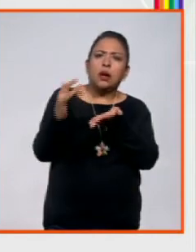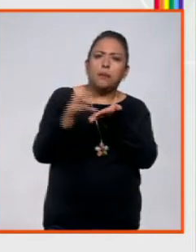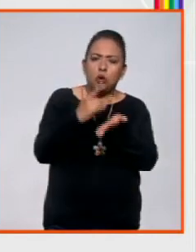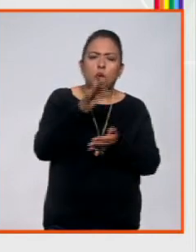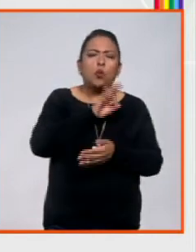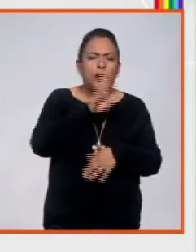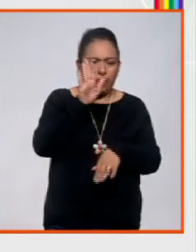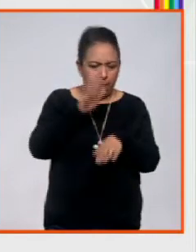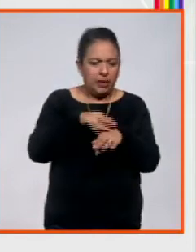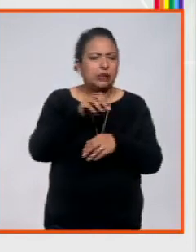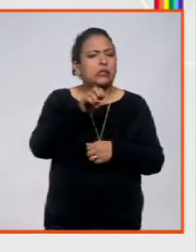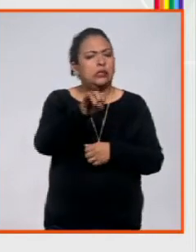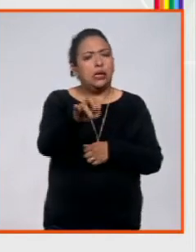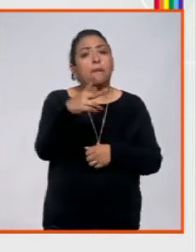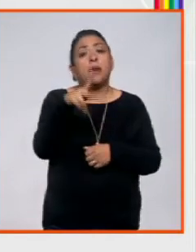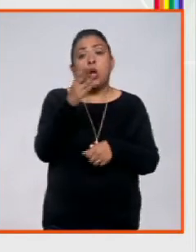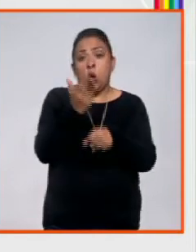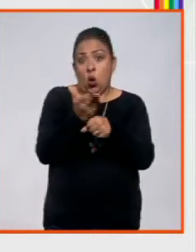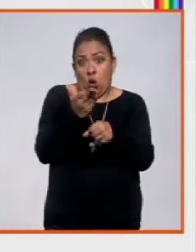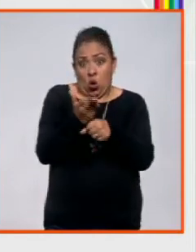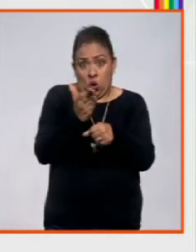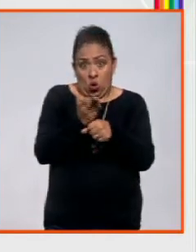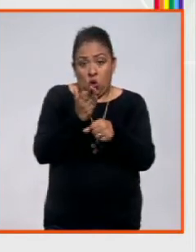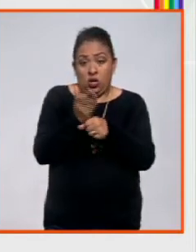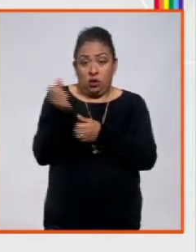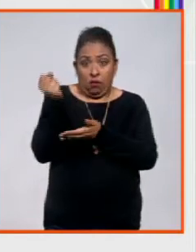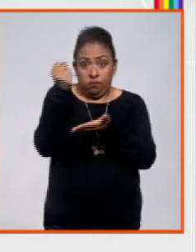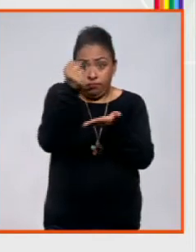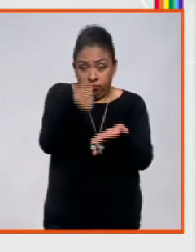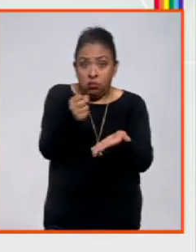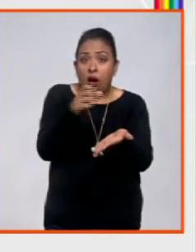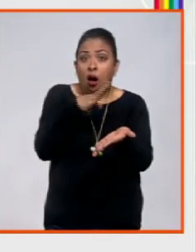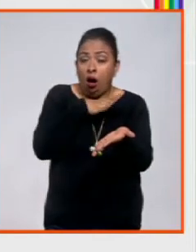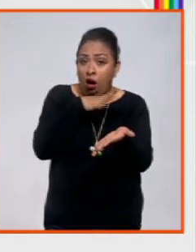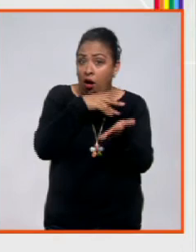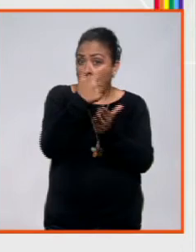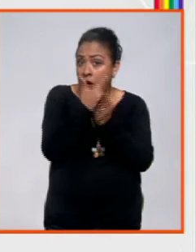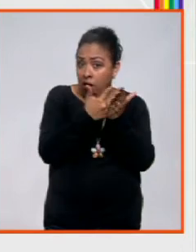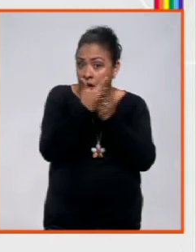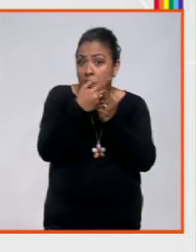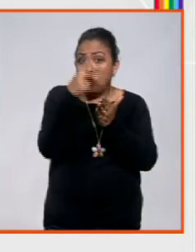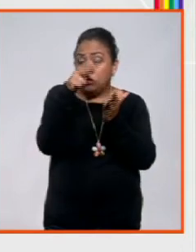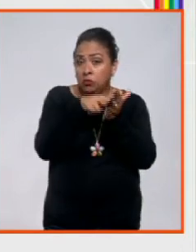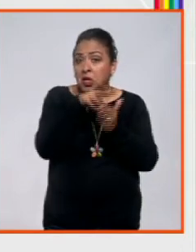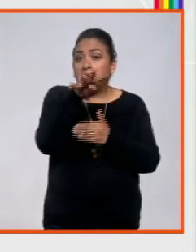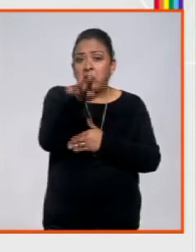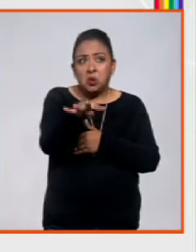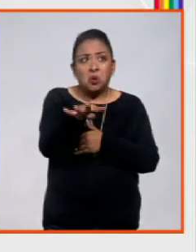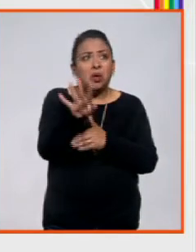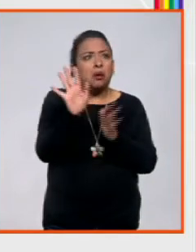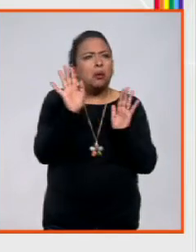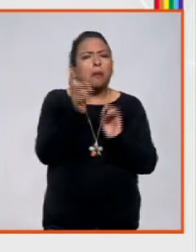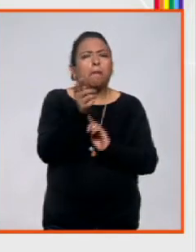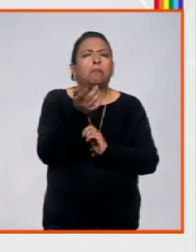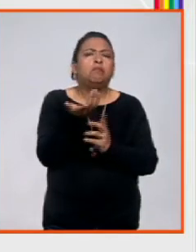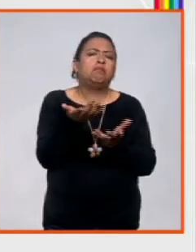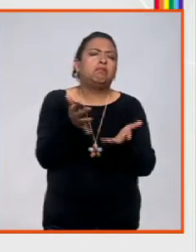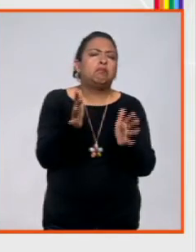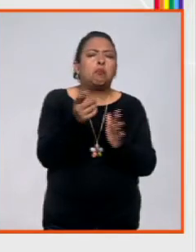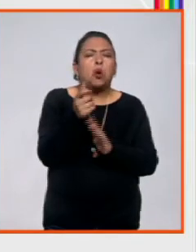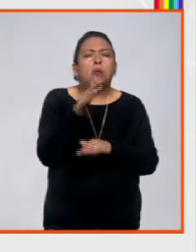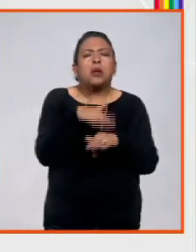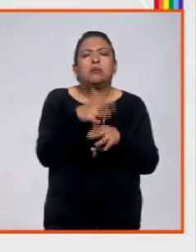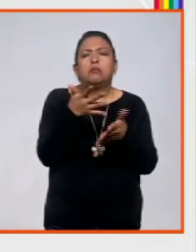pueden hacer más cosas pero por lo pronto el dinero que se tiene el presupuesto para este año es poquito más pero